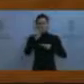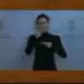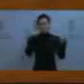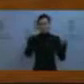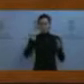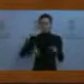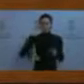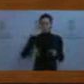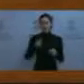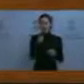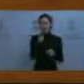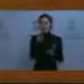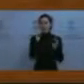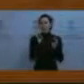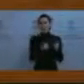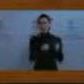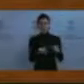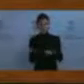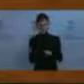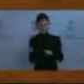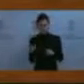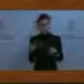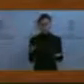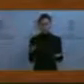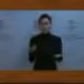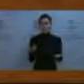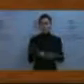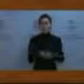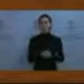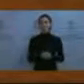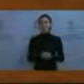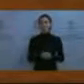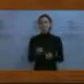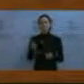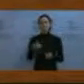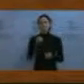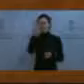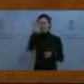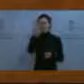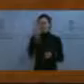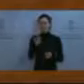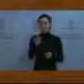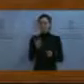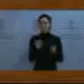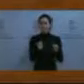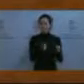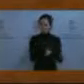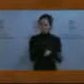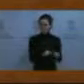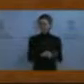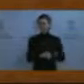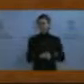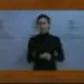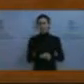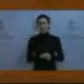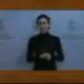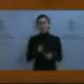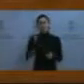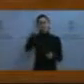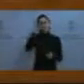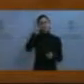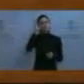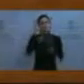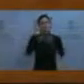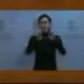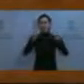ponencia y quedó bajo. Y yo creo que lo que hace falta es ya, de una vez, saber cuál es la realidad de SOGEPSA, que